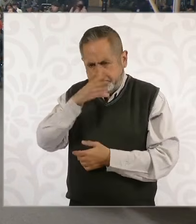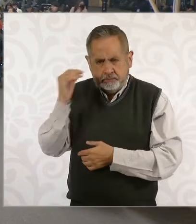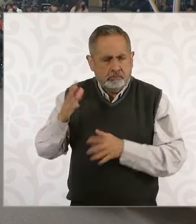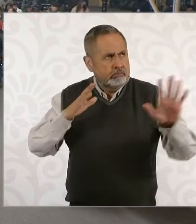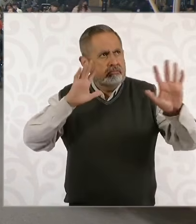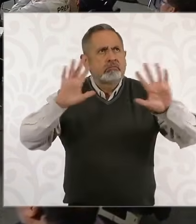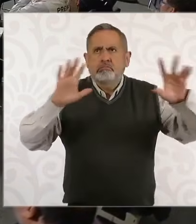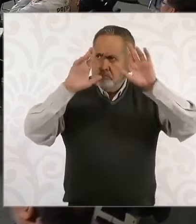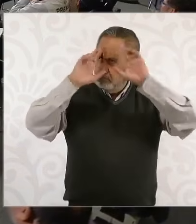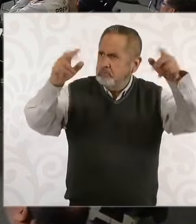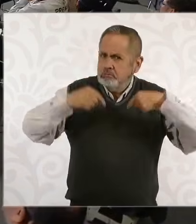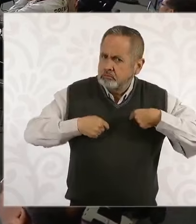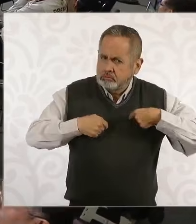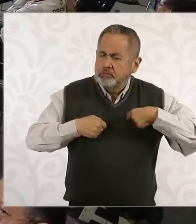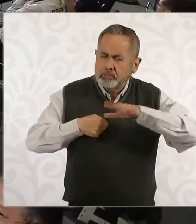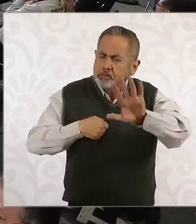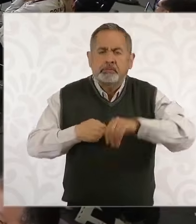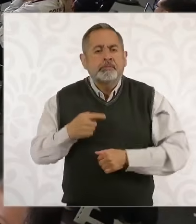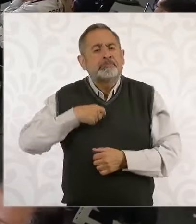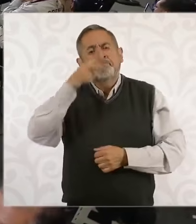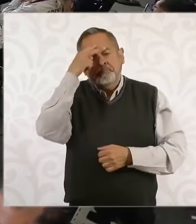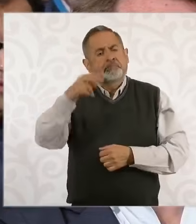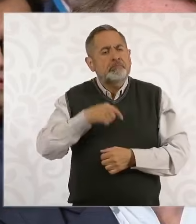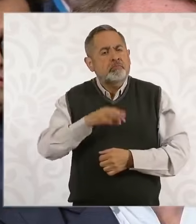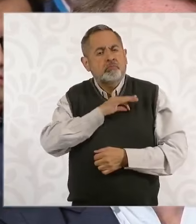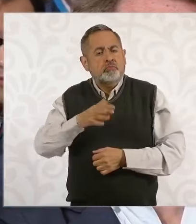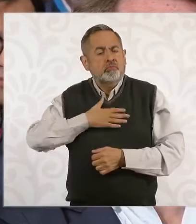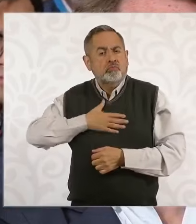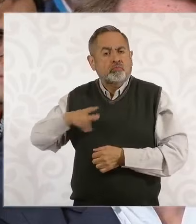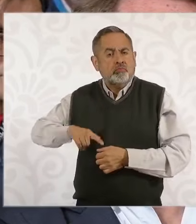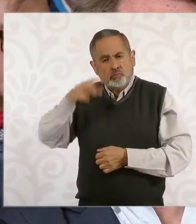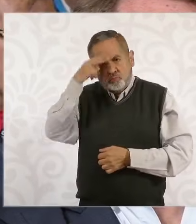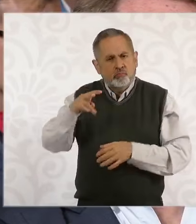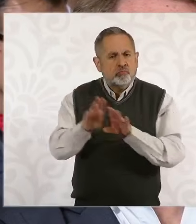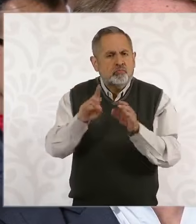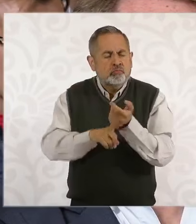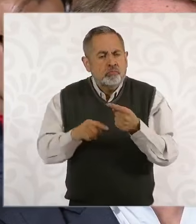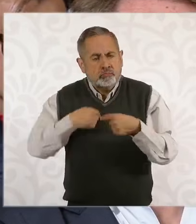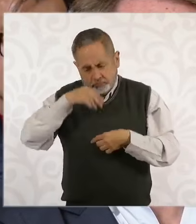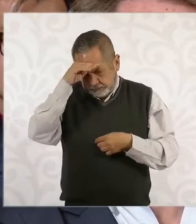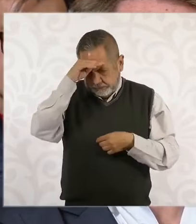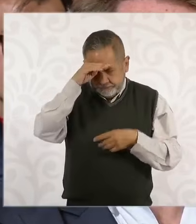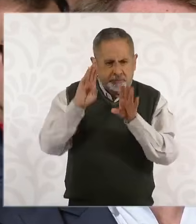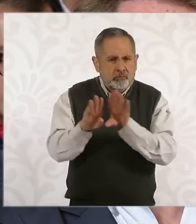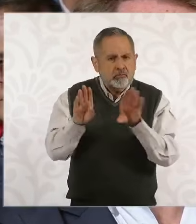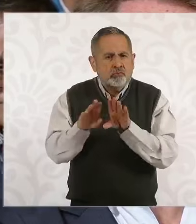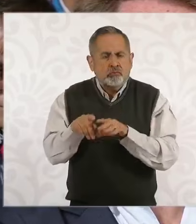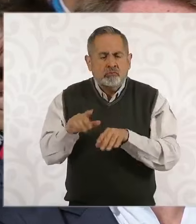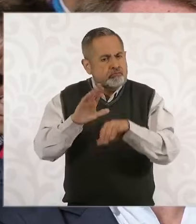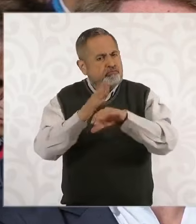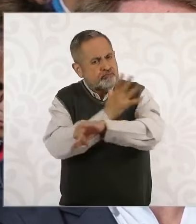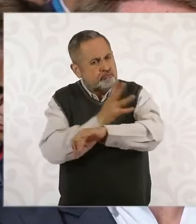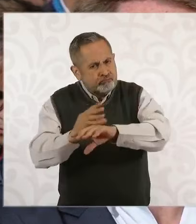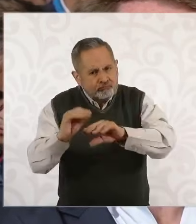se pide para México, pero si México estaría en posibilidades, el gobierno mexicano en posibilidades de observar o de ver cómo puede haber transparencia en